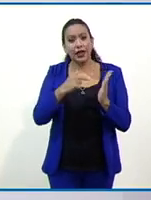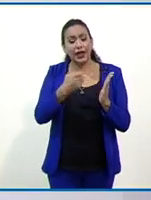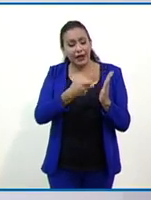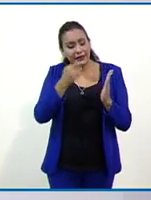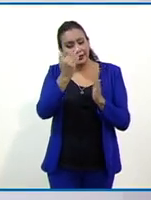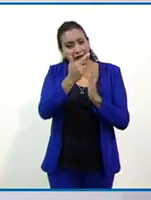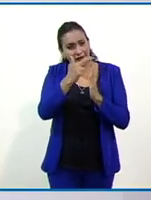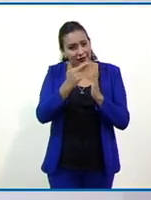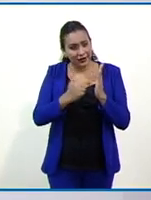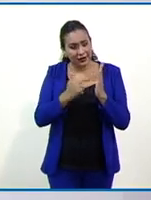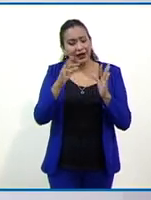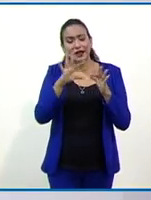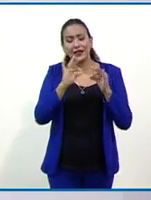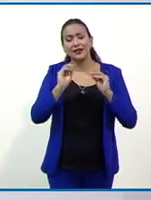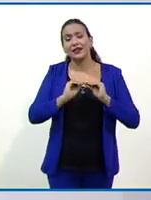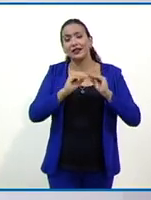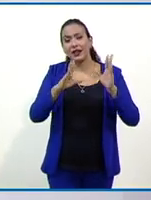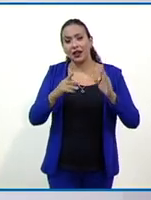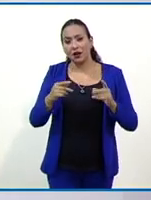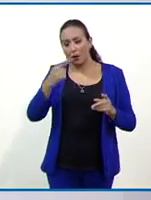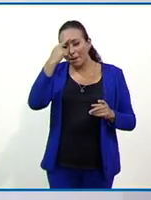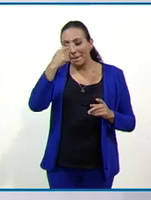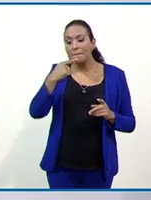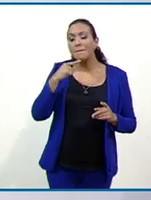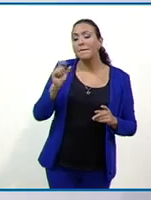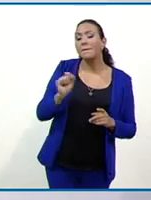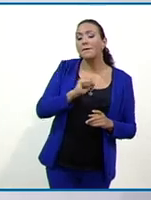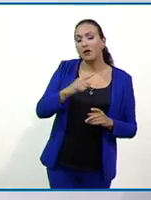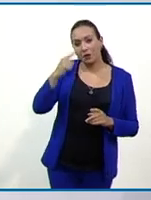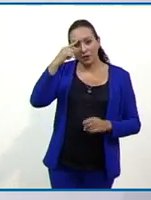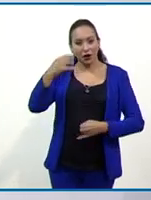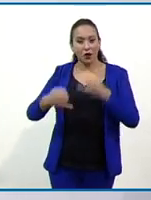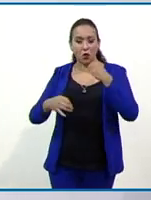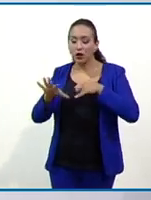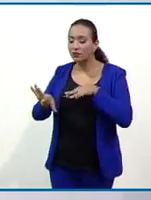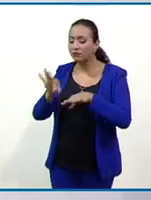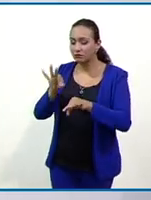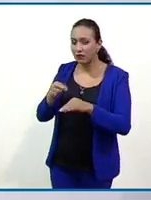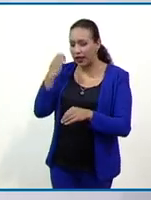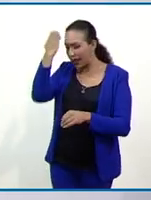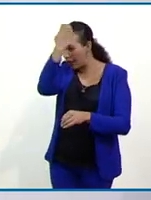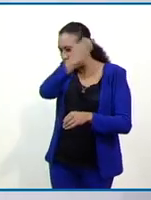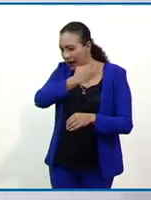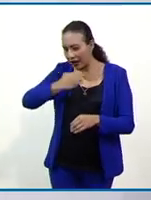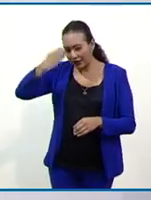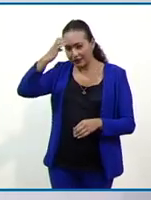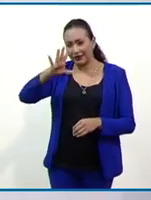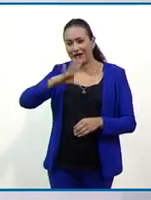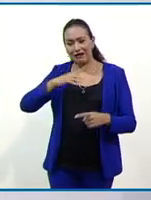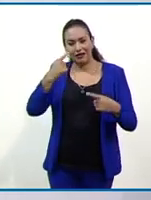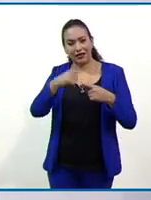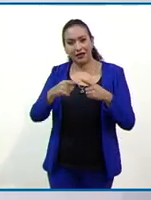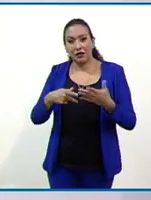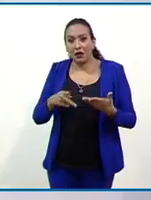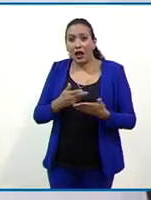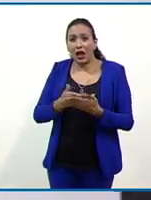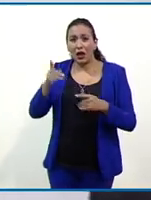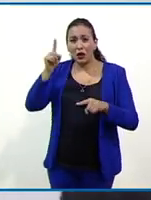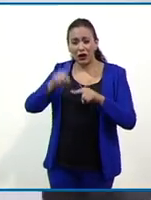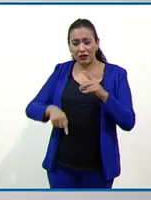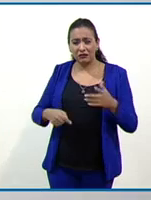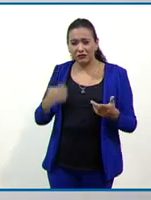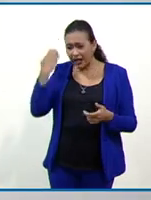cambios, urgen los cambios, que lleguen los más capaces. Eliminar la carrera judicial para mí sería algo muy trágico, y lo voy a decir desde aquí. ¿Qué vamos a